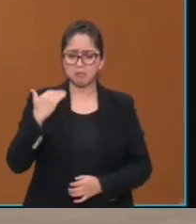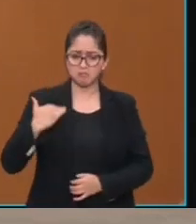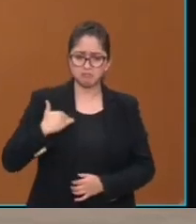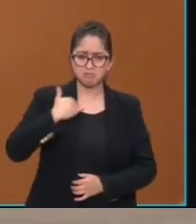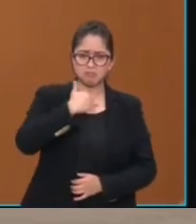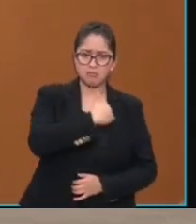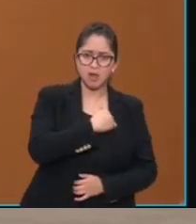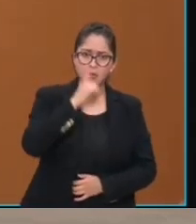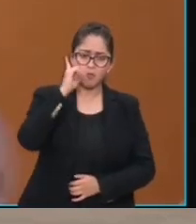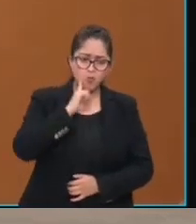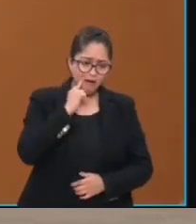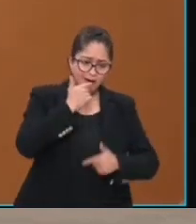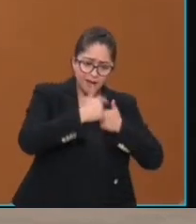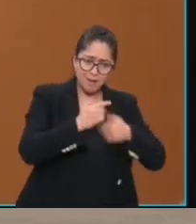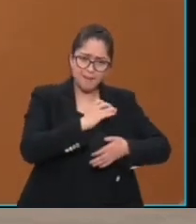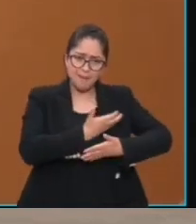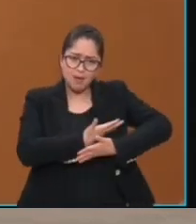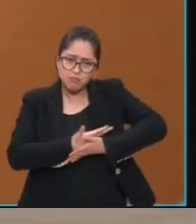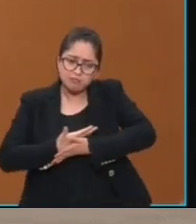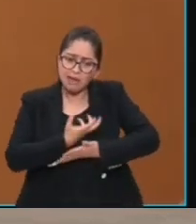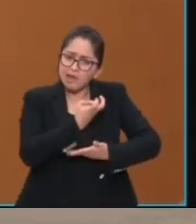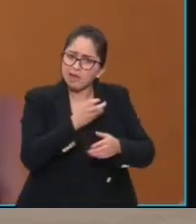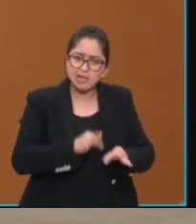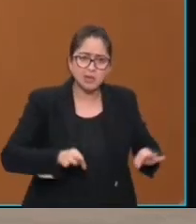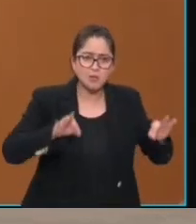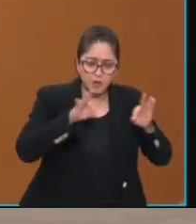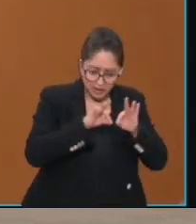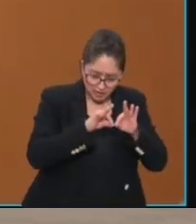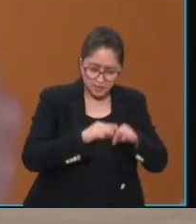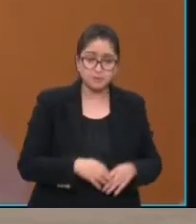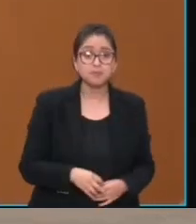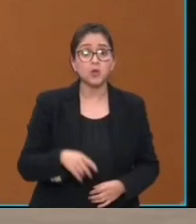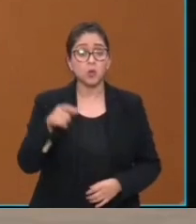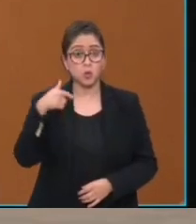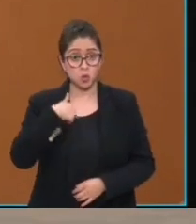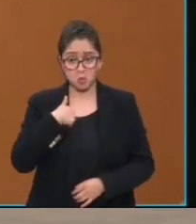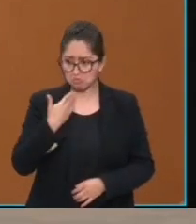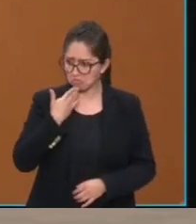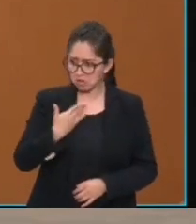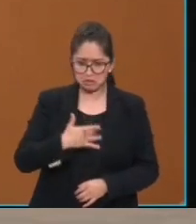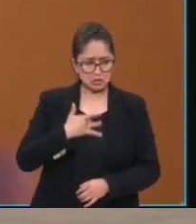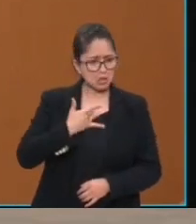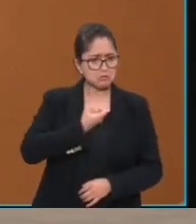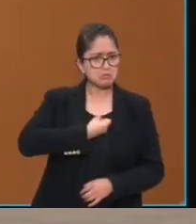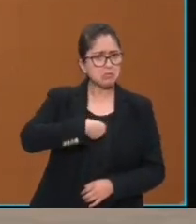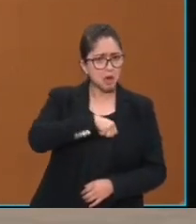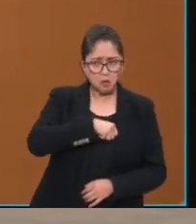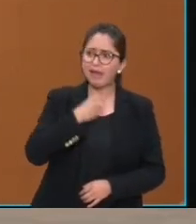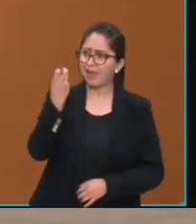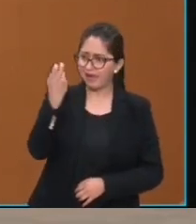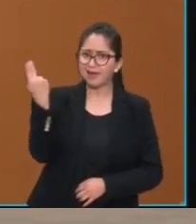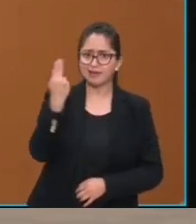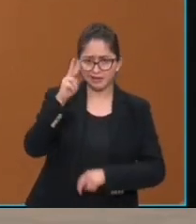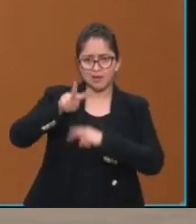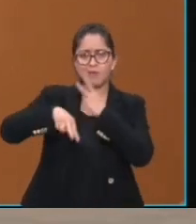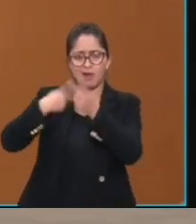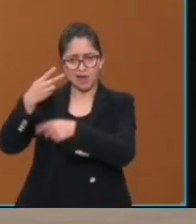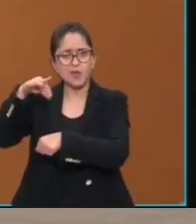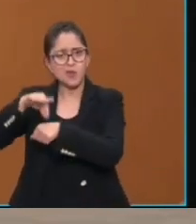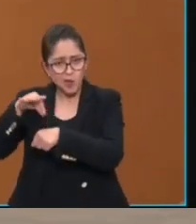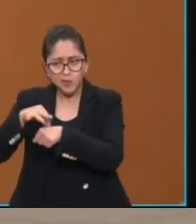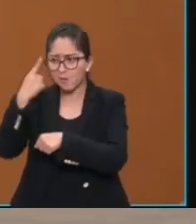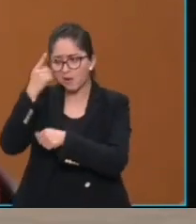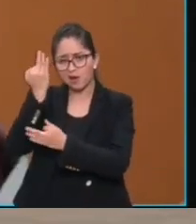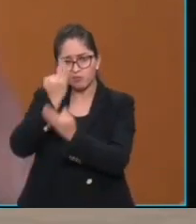exclusiva. Segundo, necesitamos ir al médico cuando estamos sanos. Hoy la salud más que nunca no es en el consultorio y en